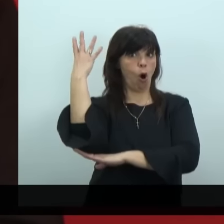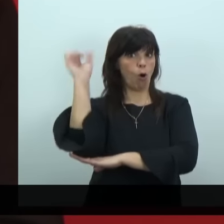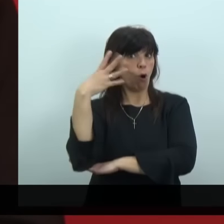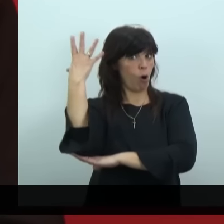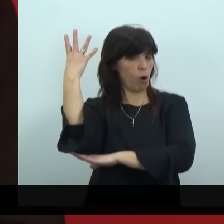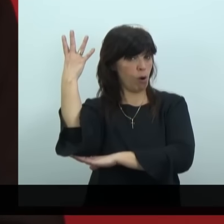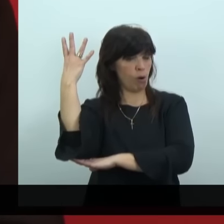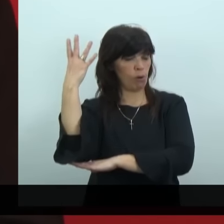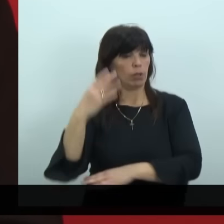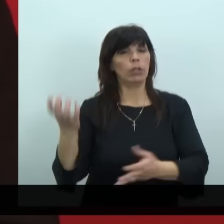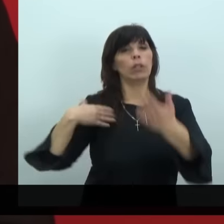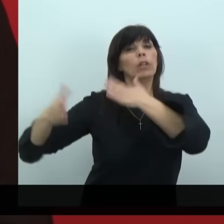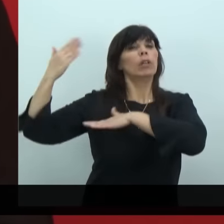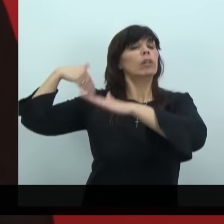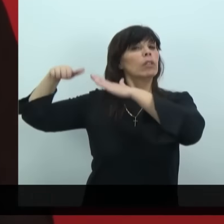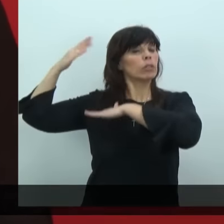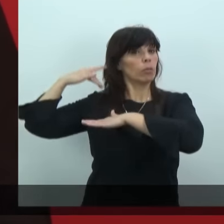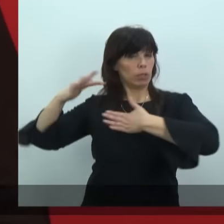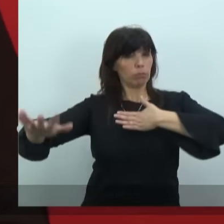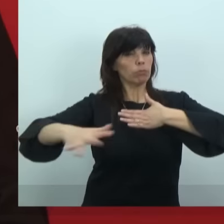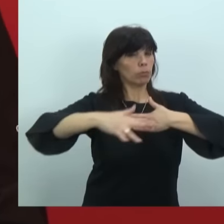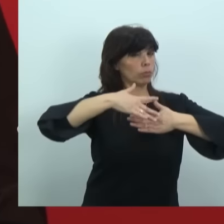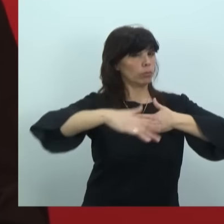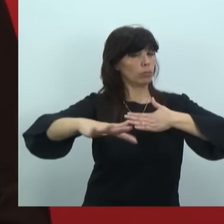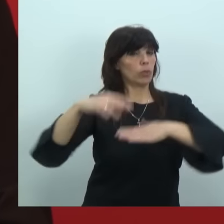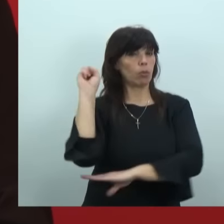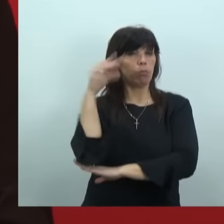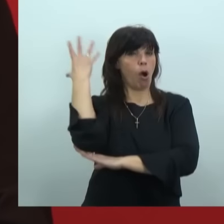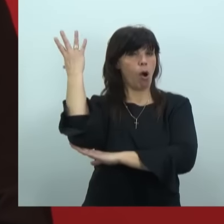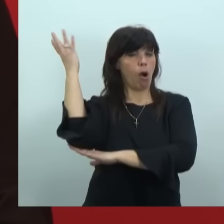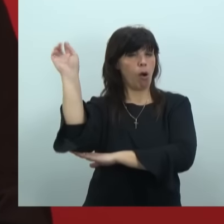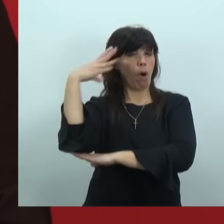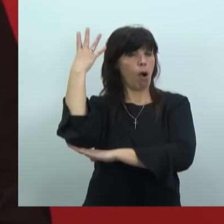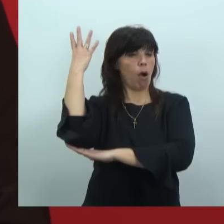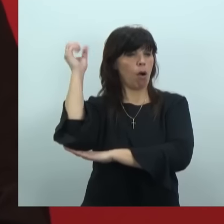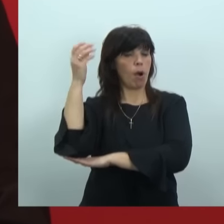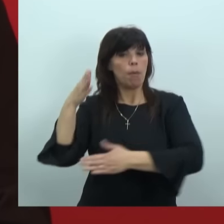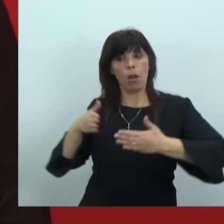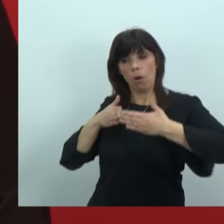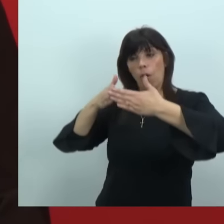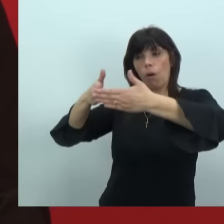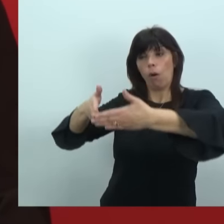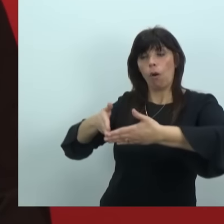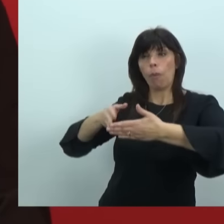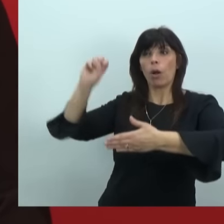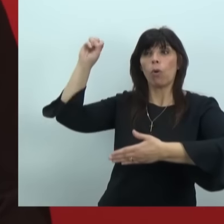costas se ponían faros de luz para que los barcos de lejos